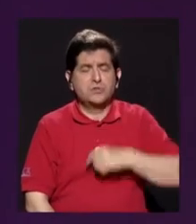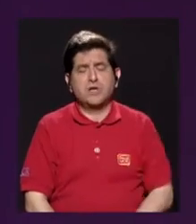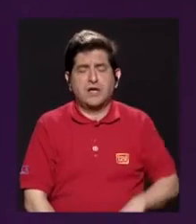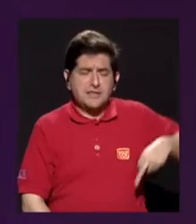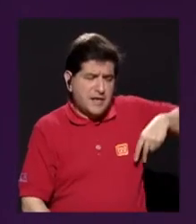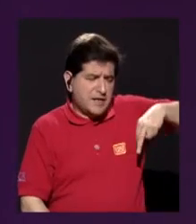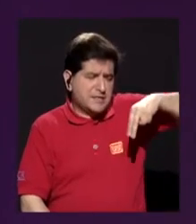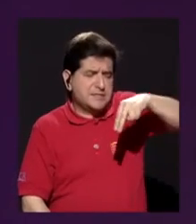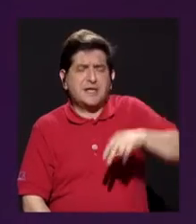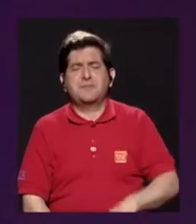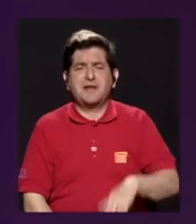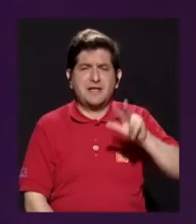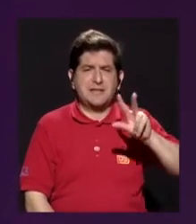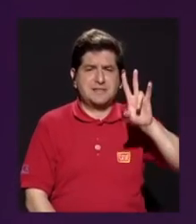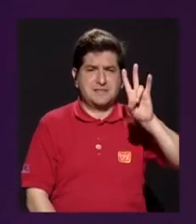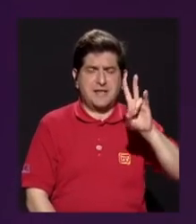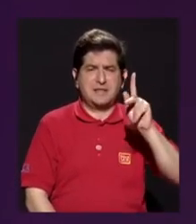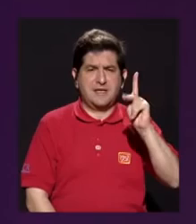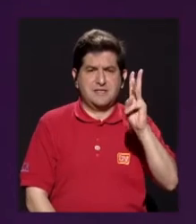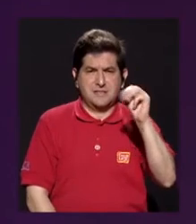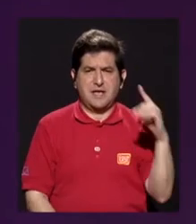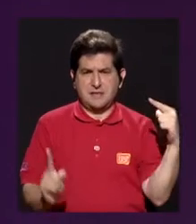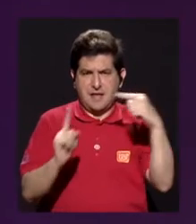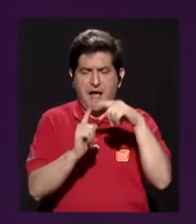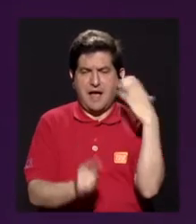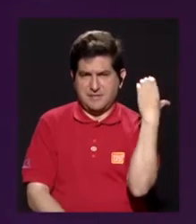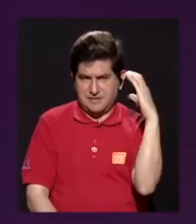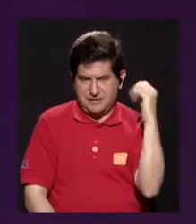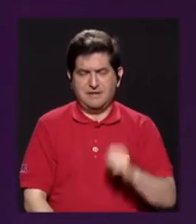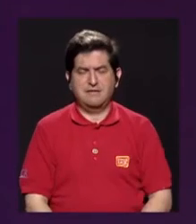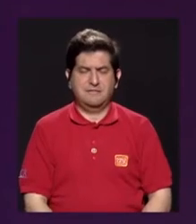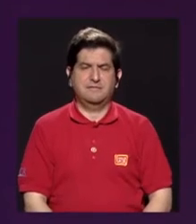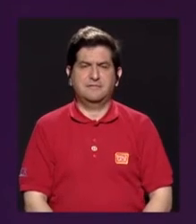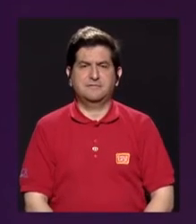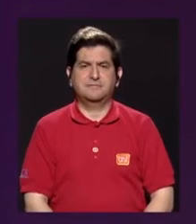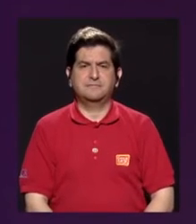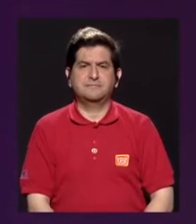son 37 kilómetros hasta Cartago, ¿verdad?